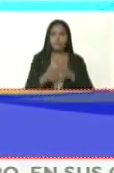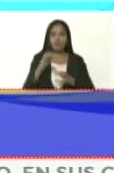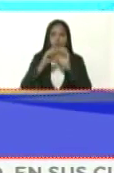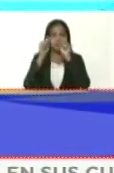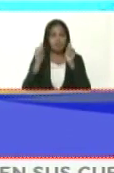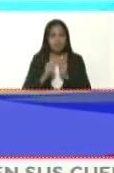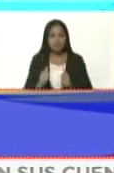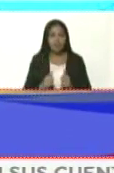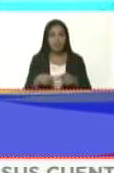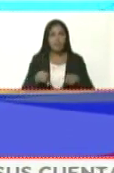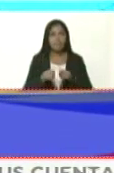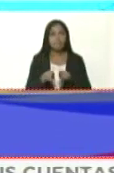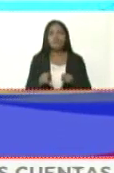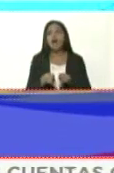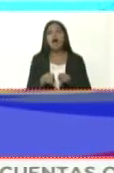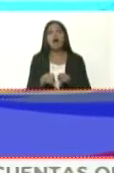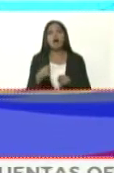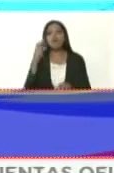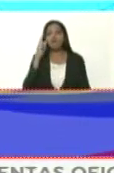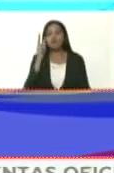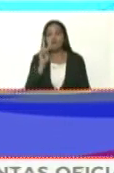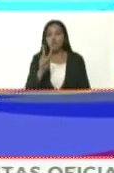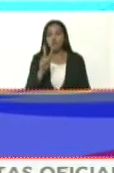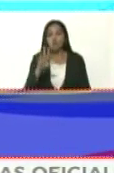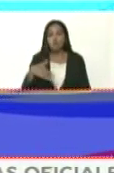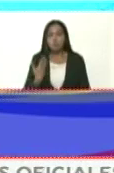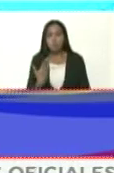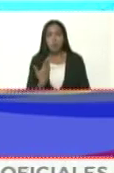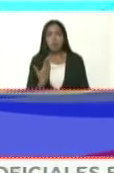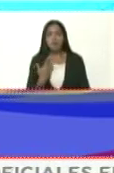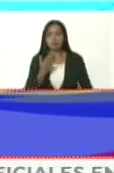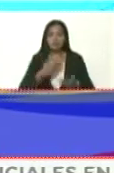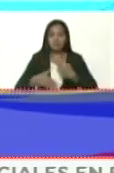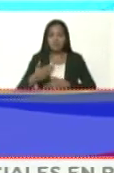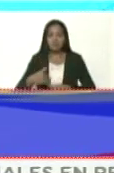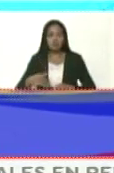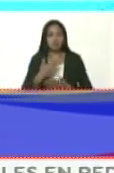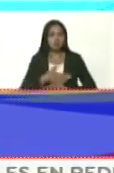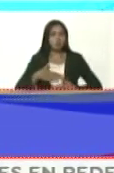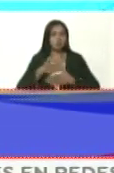de fibra óptica, lo que permitirá ofrecer un servicio